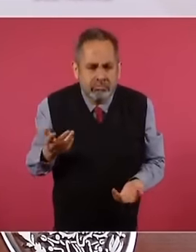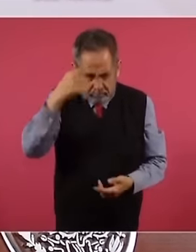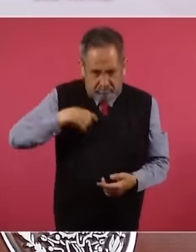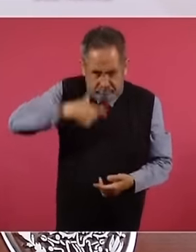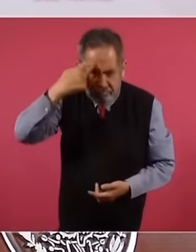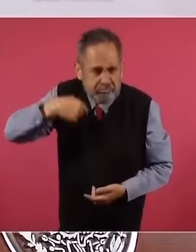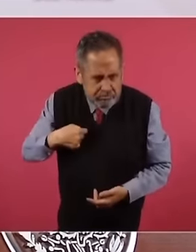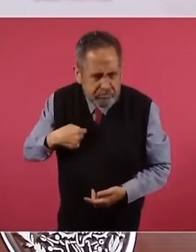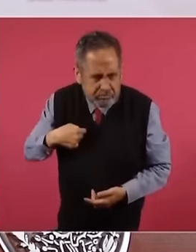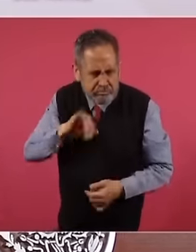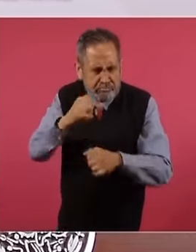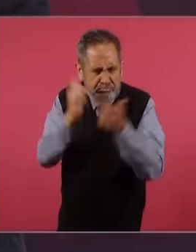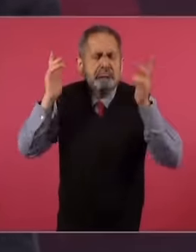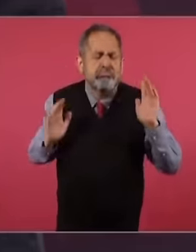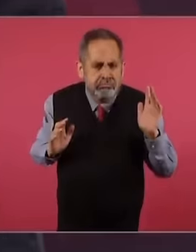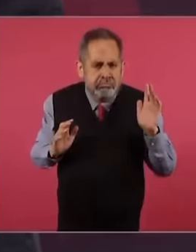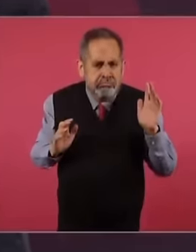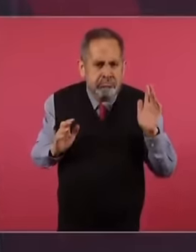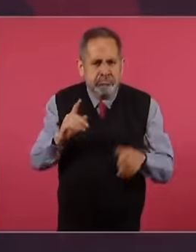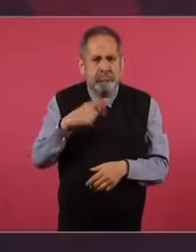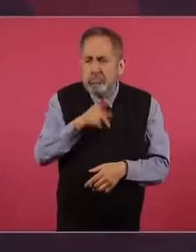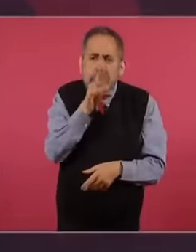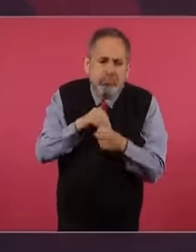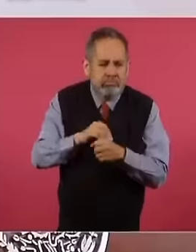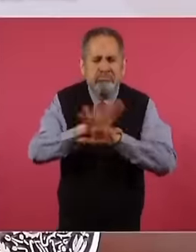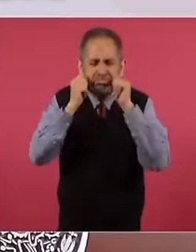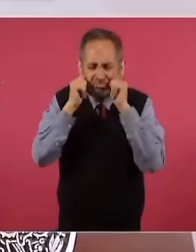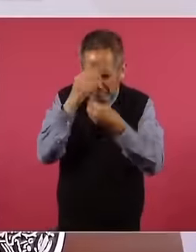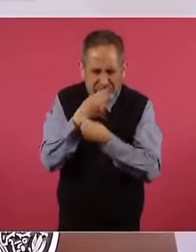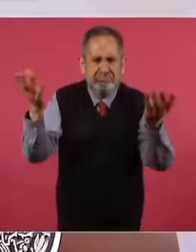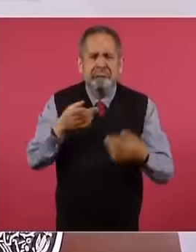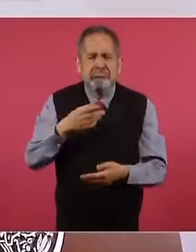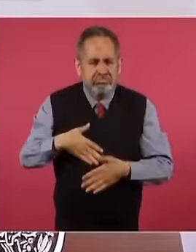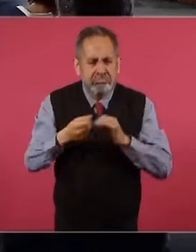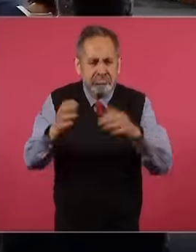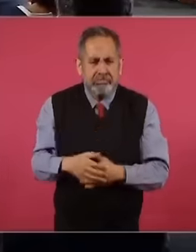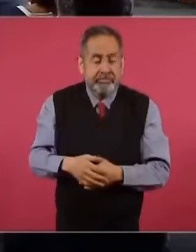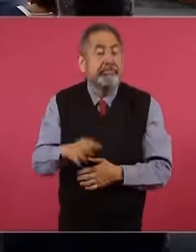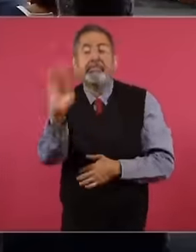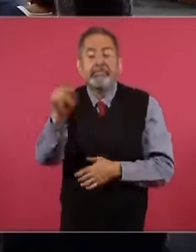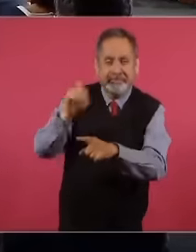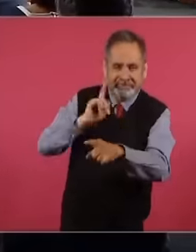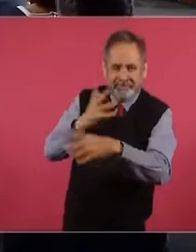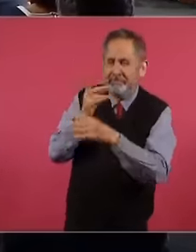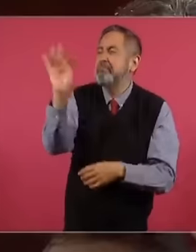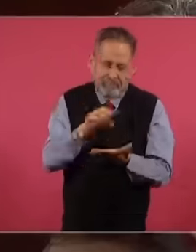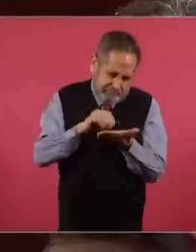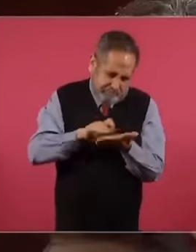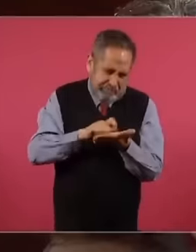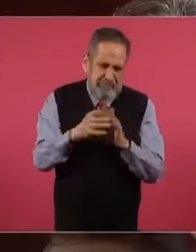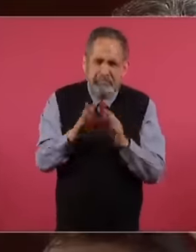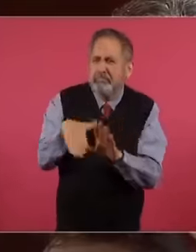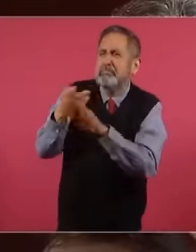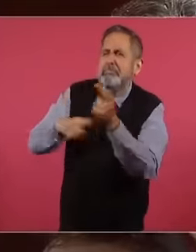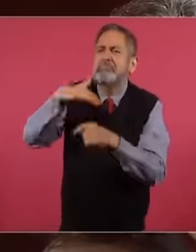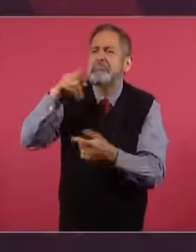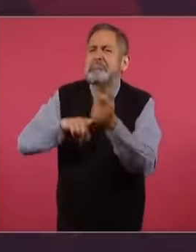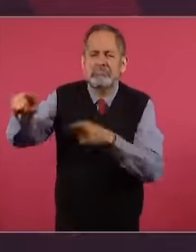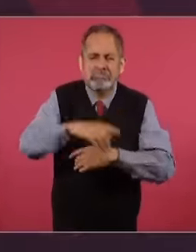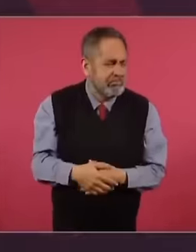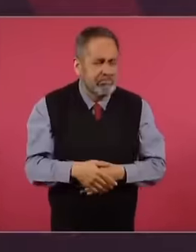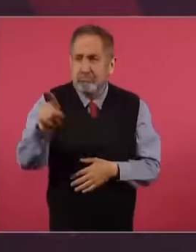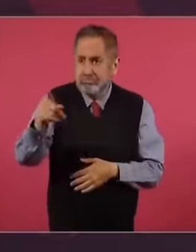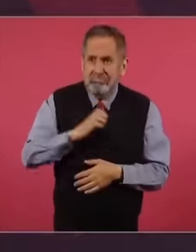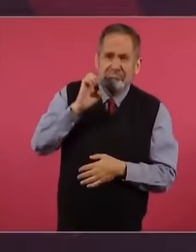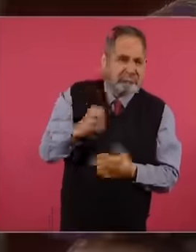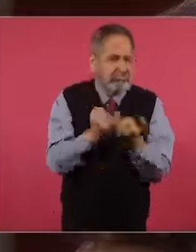soy yo? Pero verdad, o sea, que lo. De que este. Si sacara, siempre digo lo que pienso. Si sacara una nota, ya no dio un reportaje. De no la corrupción ningún, en su gobierno. Ningún problema.